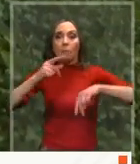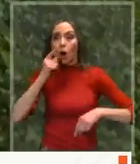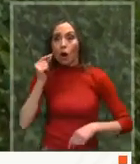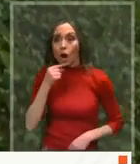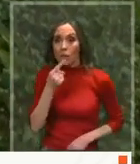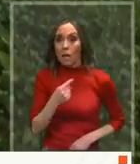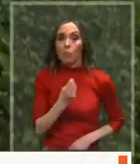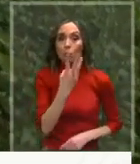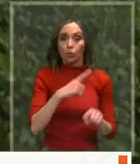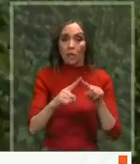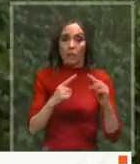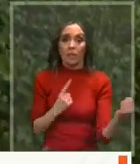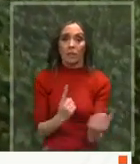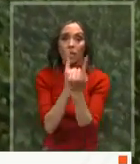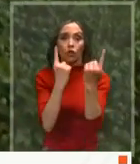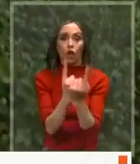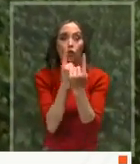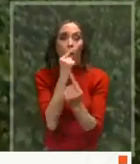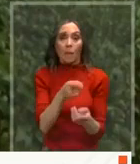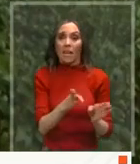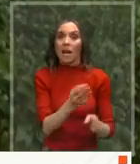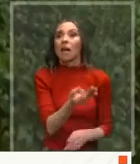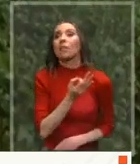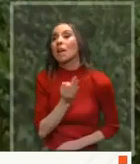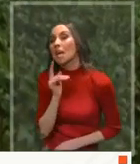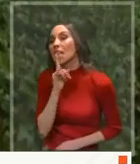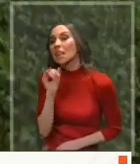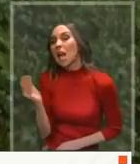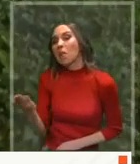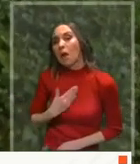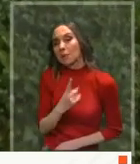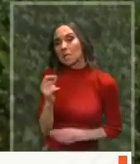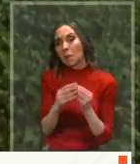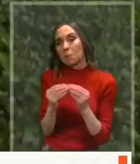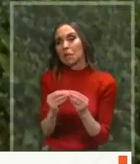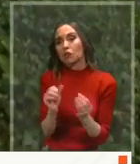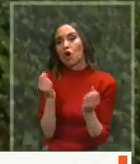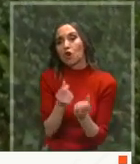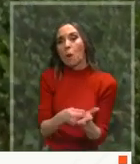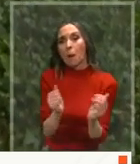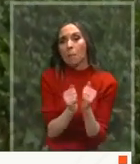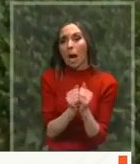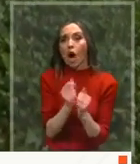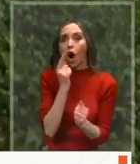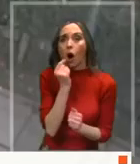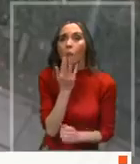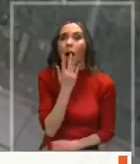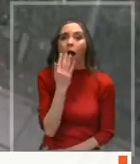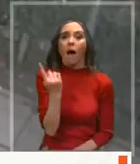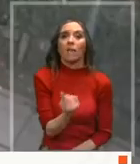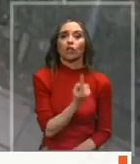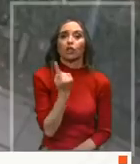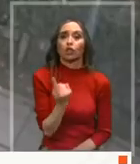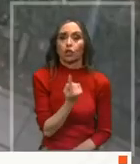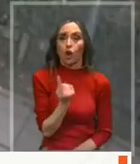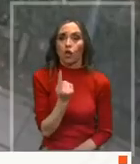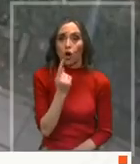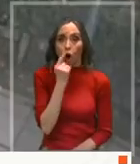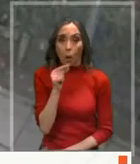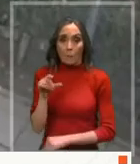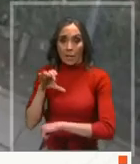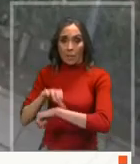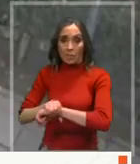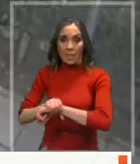muchas veces con él en la calle. Y lo único que te decía, tiene 100 pesos, papá. Y lo único que él hacía era que hablaba solito. Y el detenido vivía